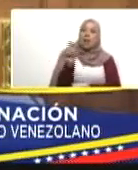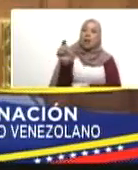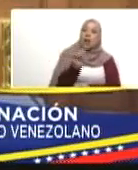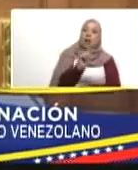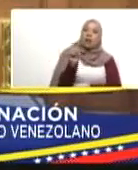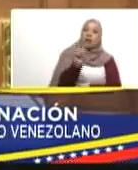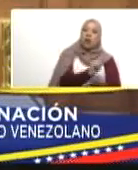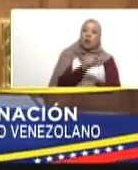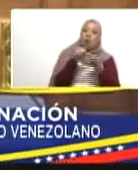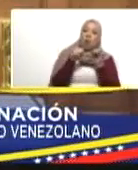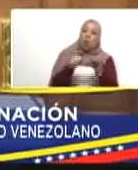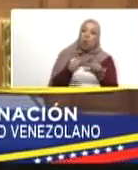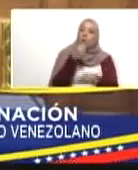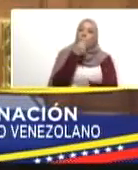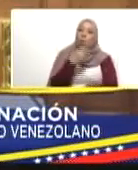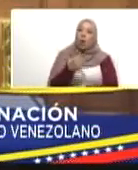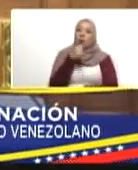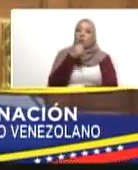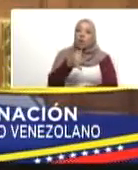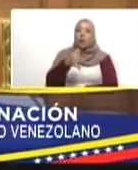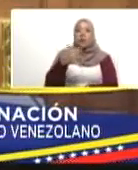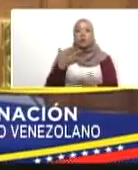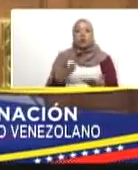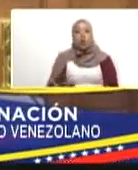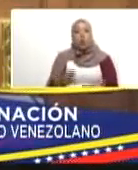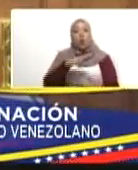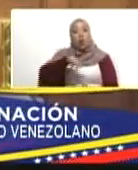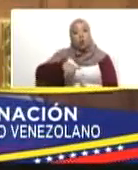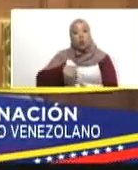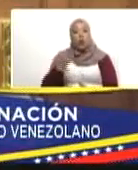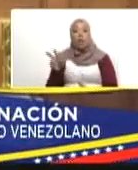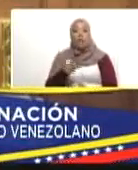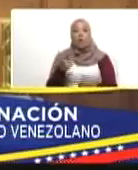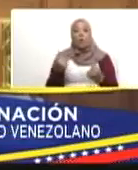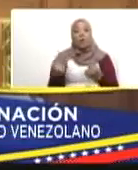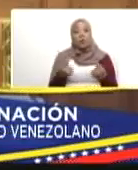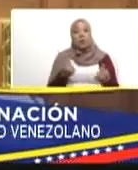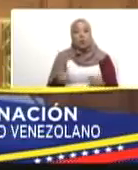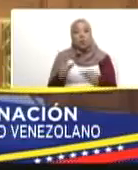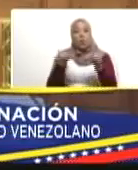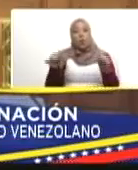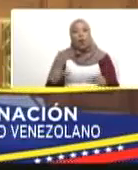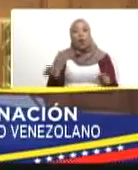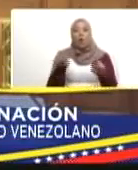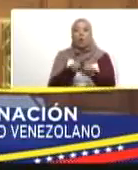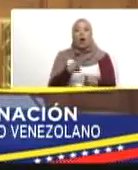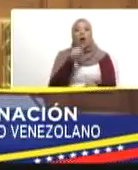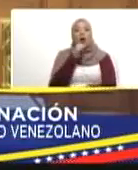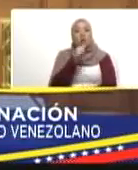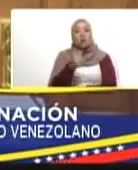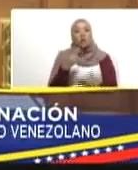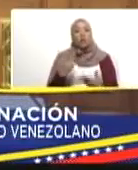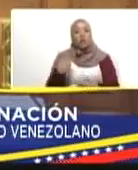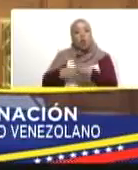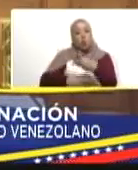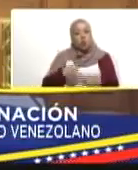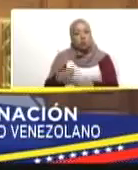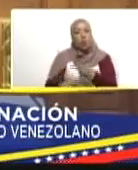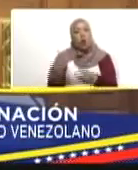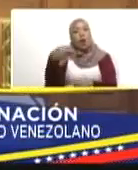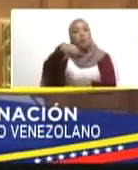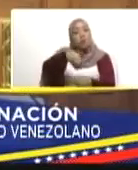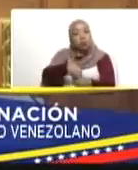continuos buenas noticias para nuestro país y nuestra economía de Igualmente el producto